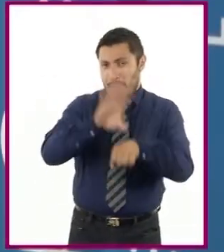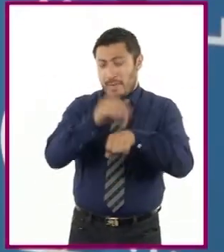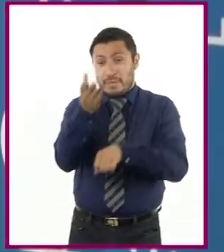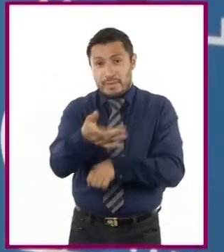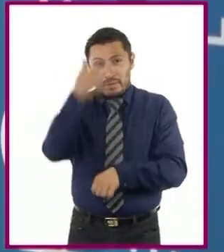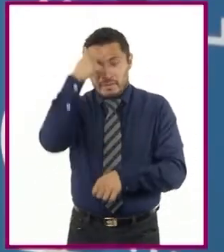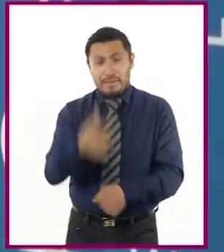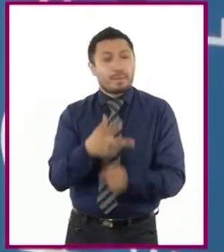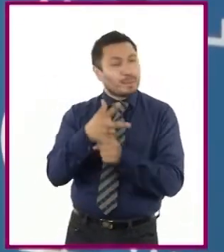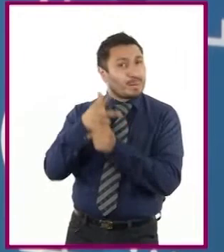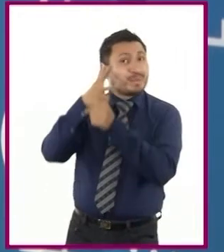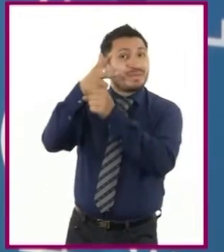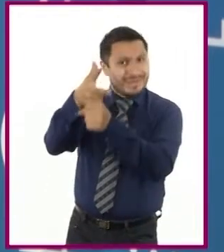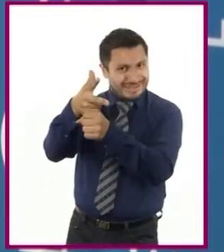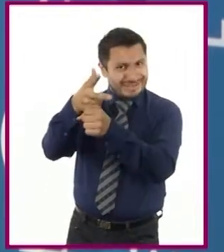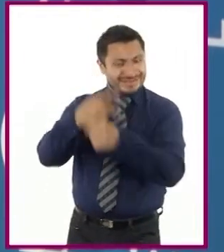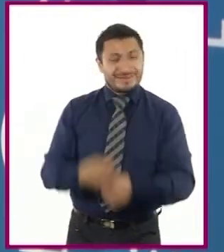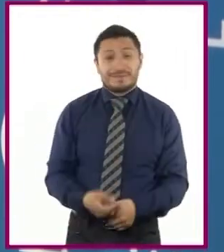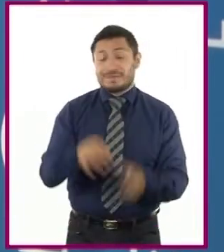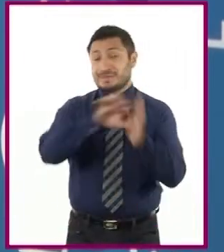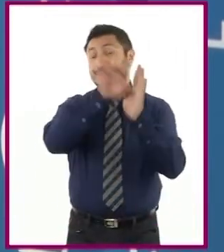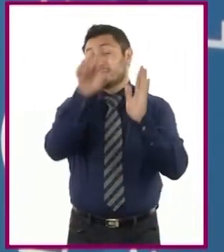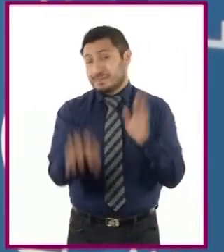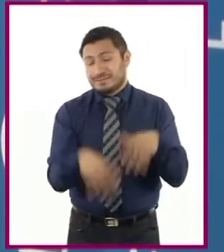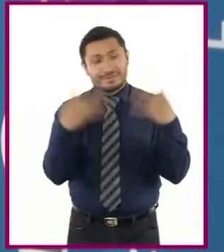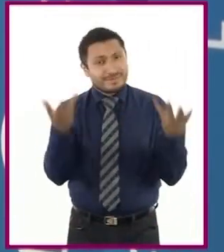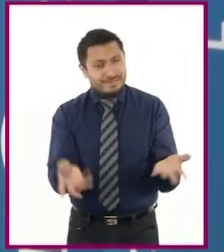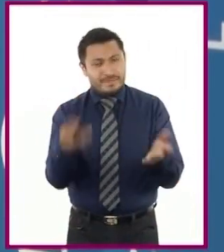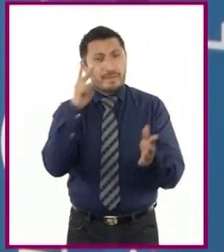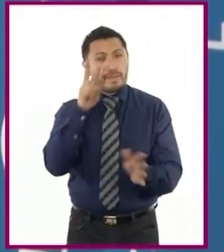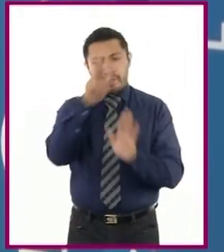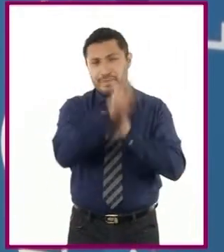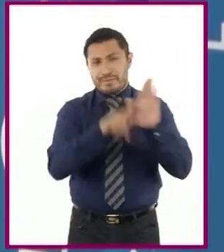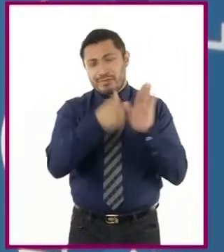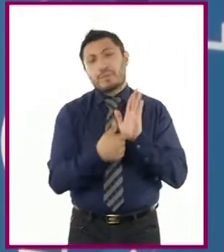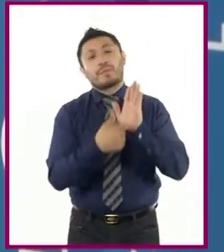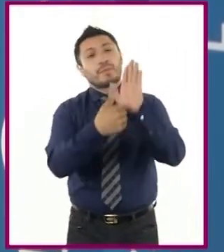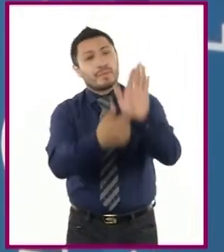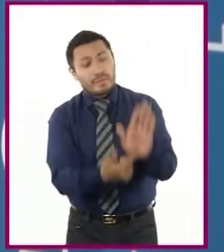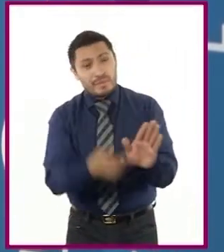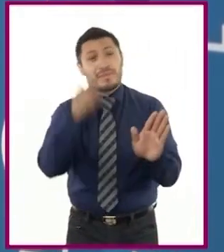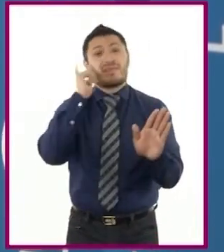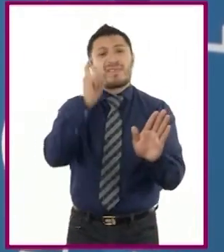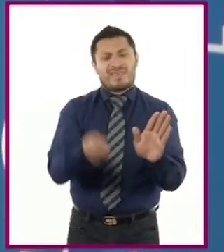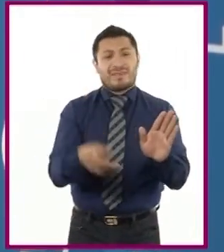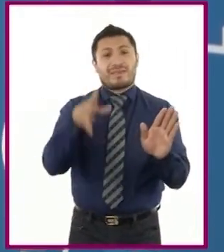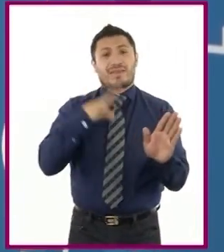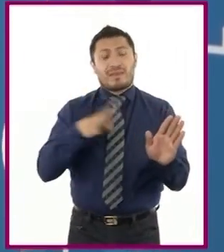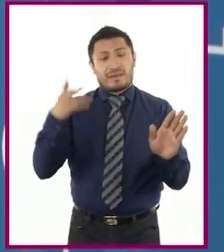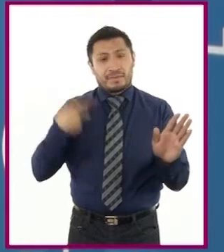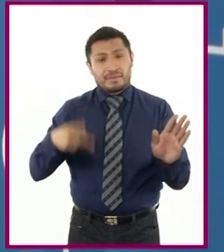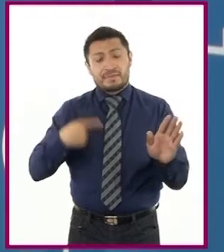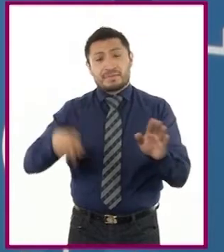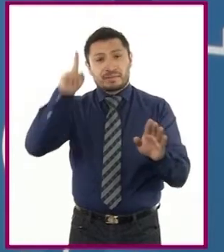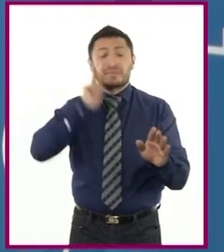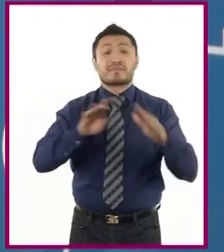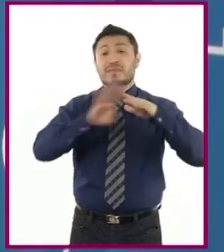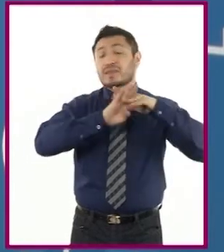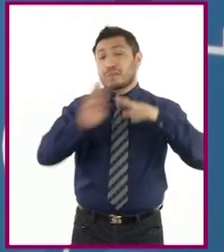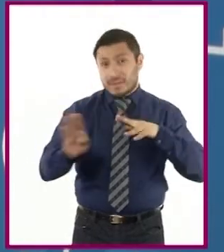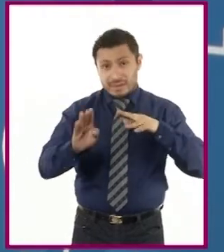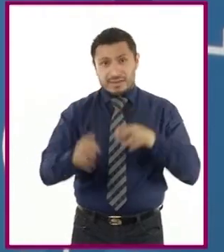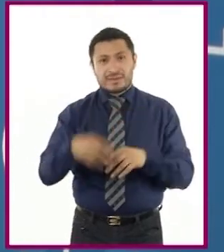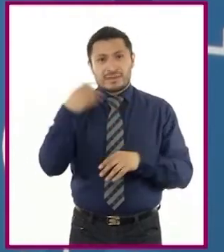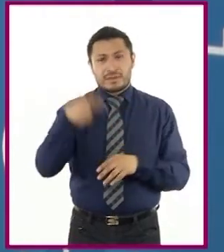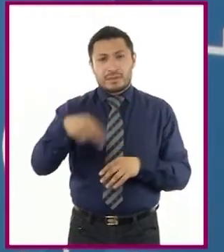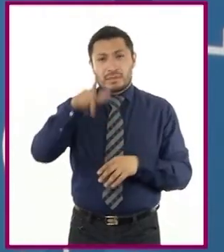grabar a la persona. Como ejemplo, podemos ver el siguiente video, el cual es de una migrante llamada Lidia